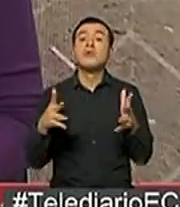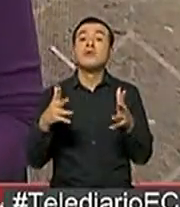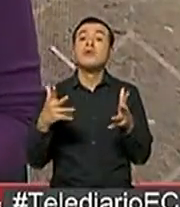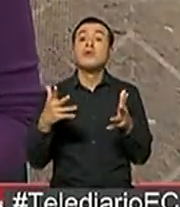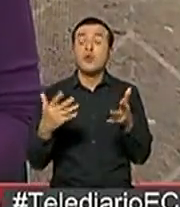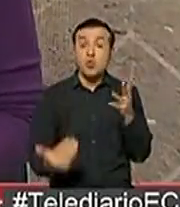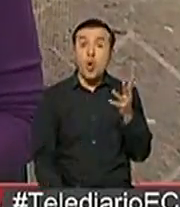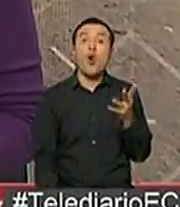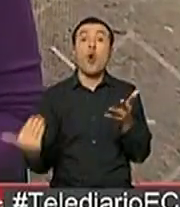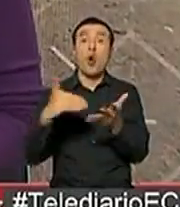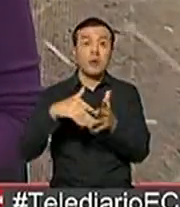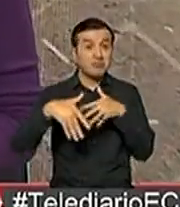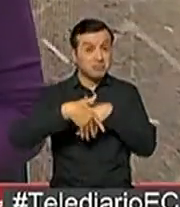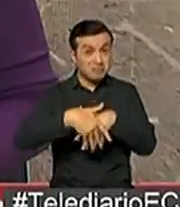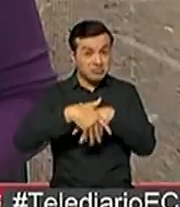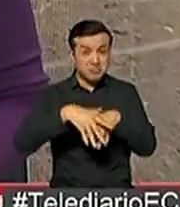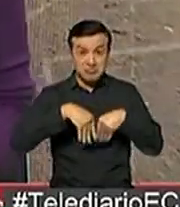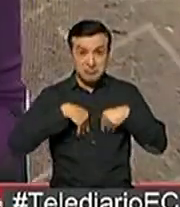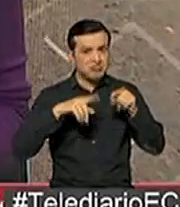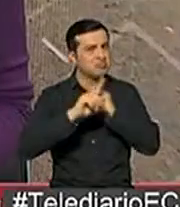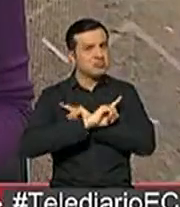de nuevas movilizaciones